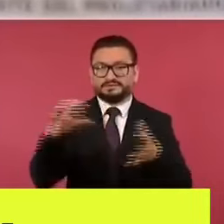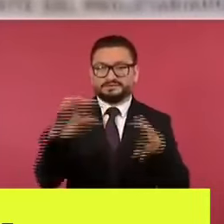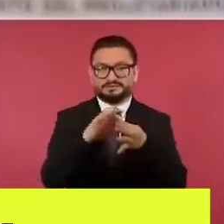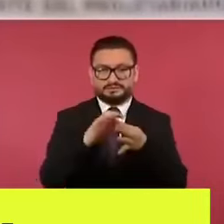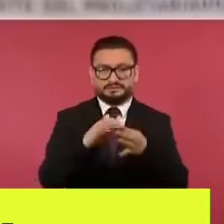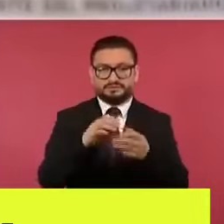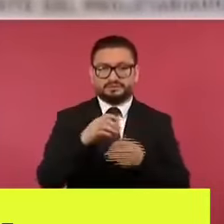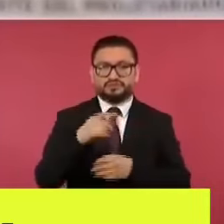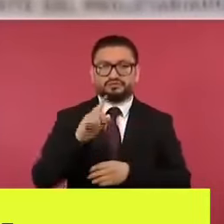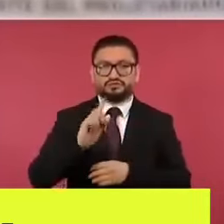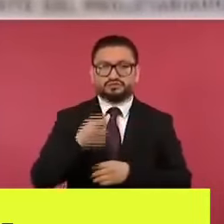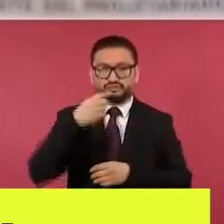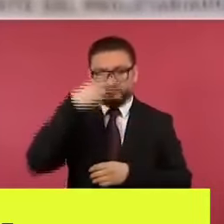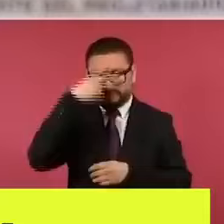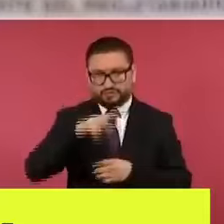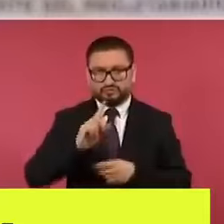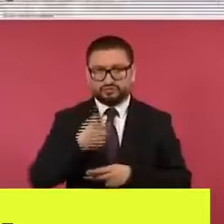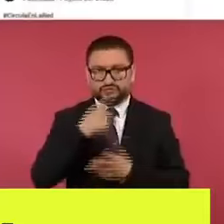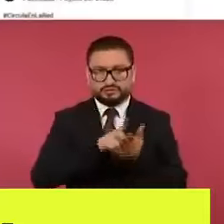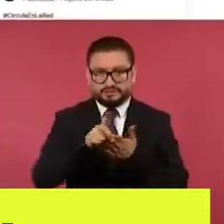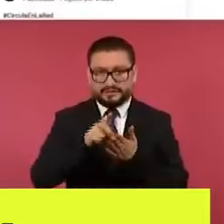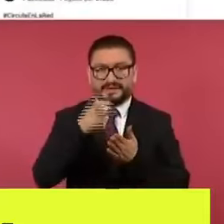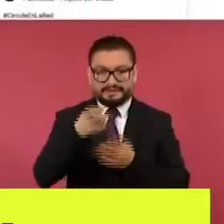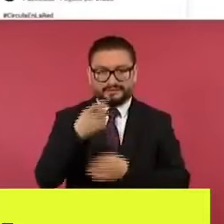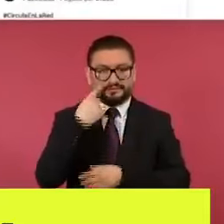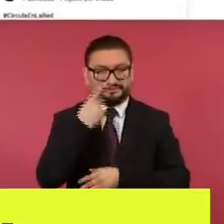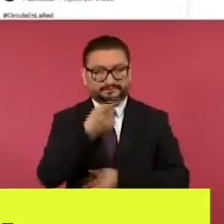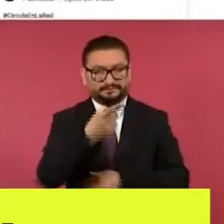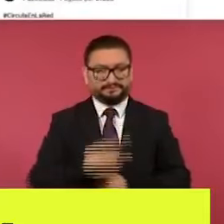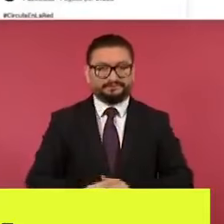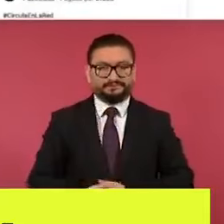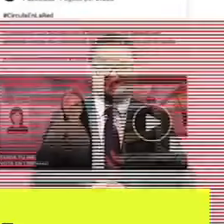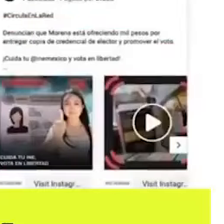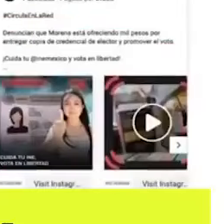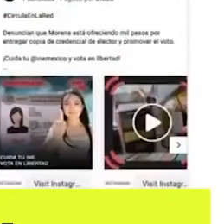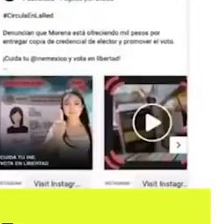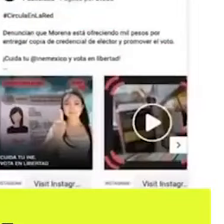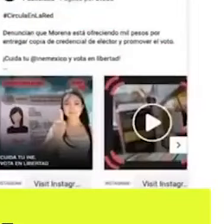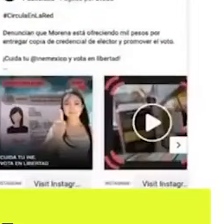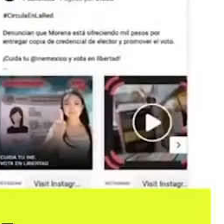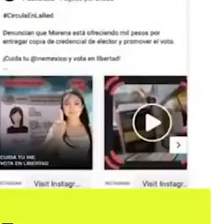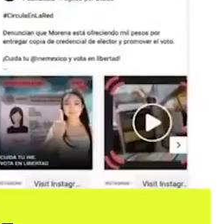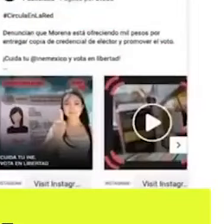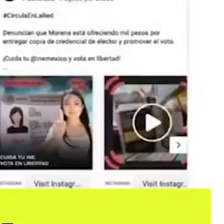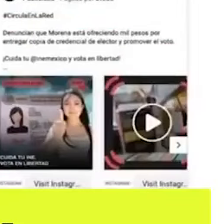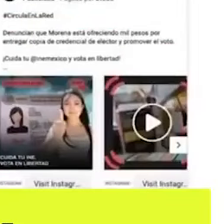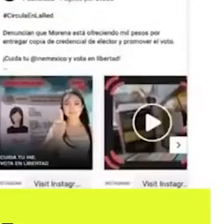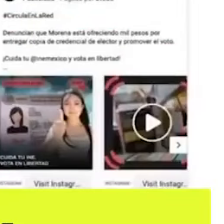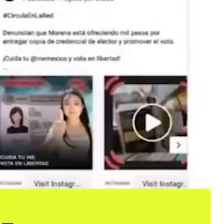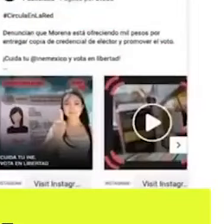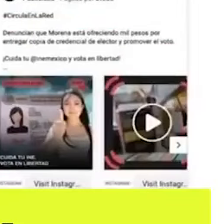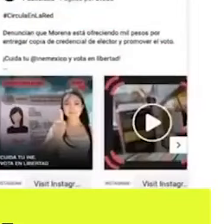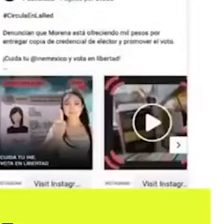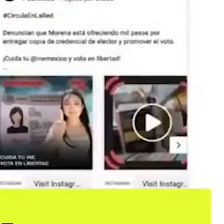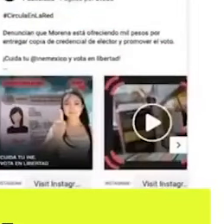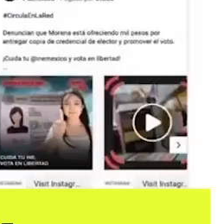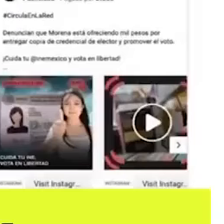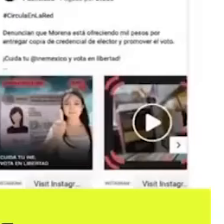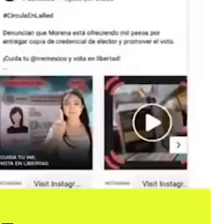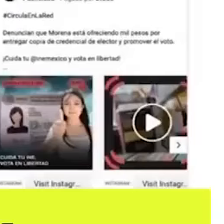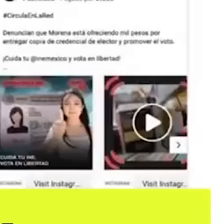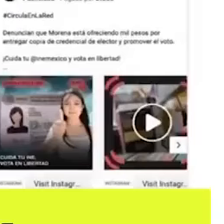son Soy Mexicano, Soy Derecho, que con la misma estrategia de pautas, es decir, pagar, se dedican a publicar información